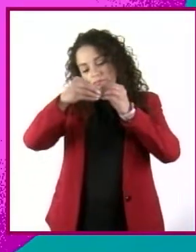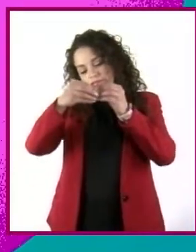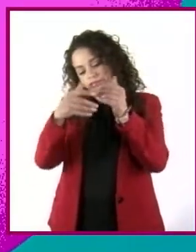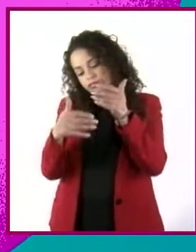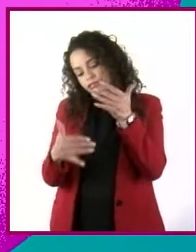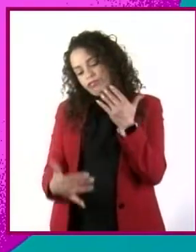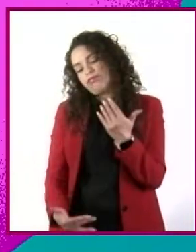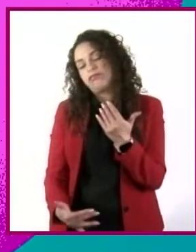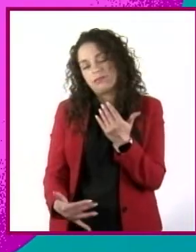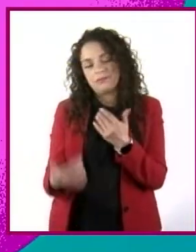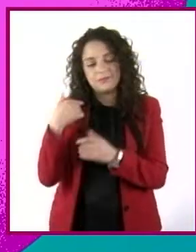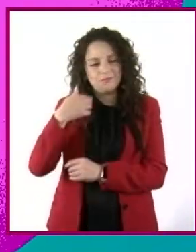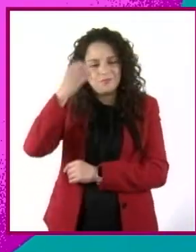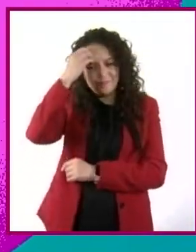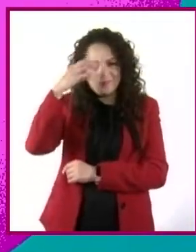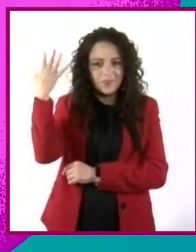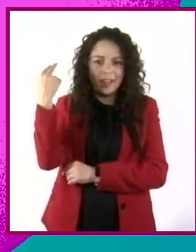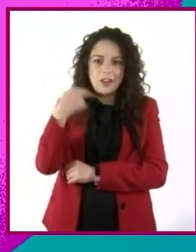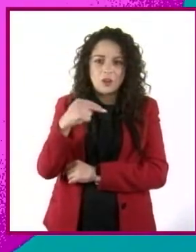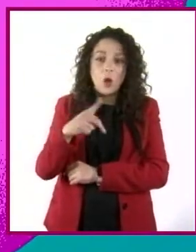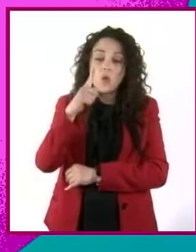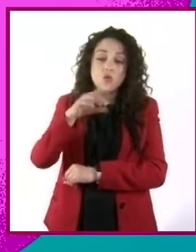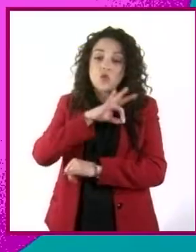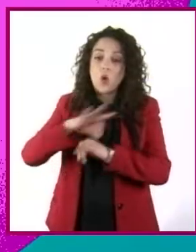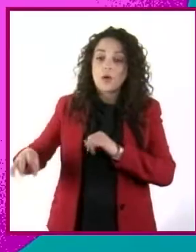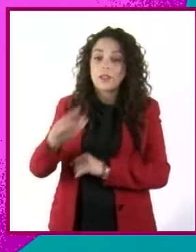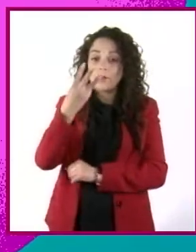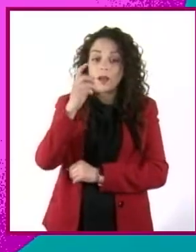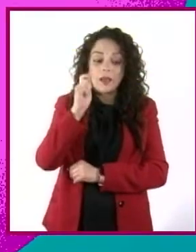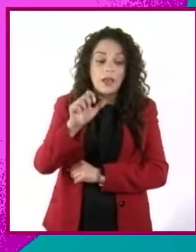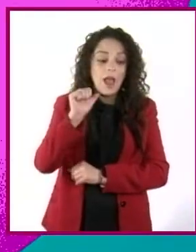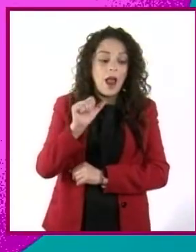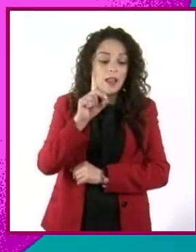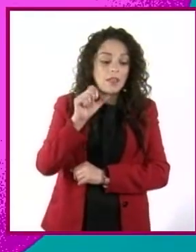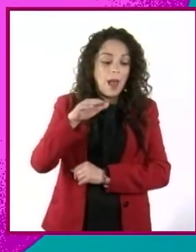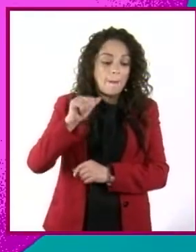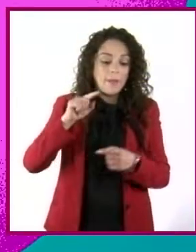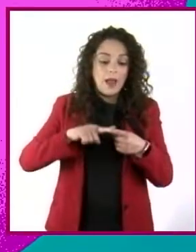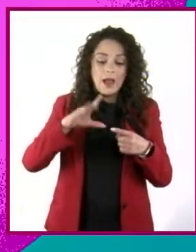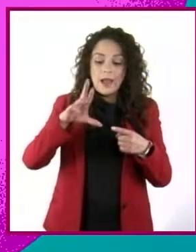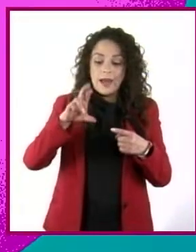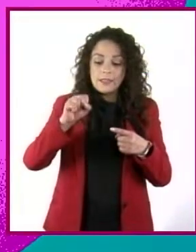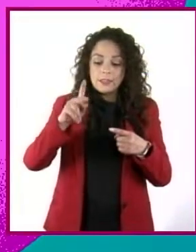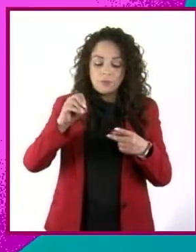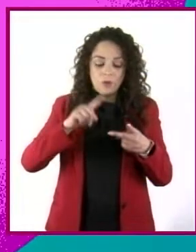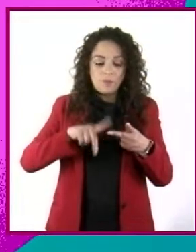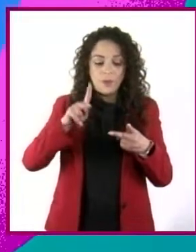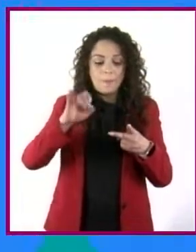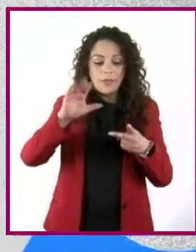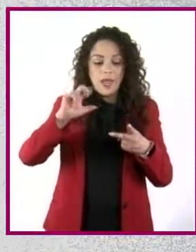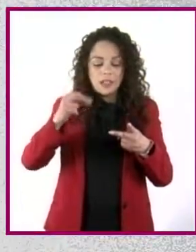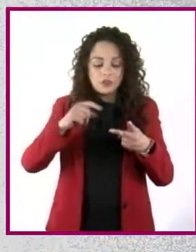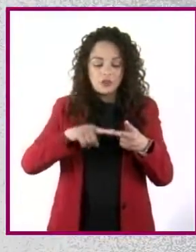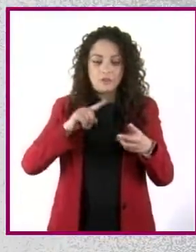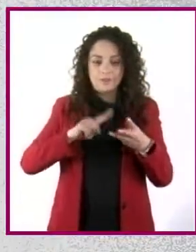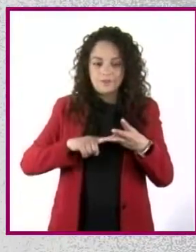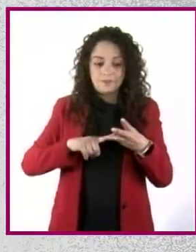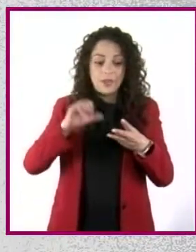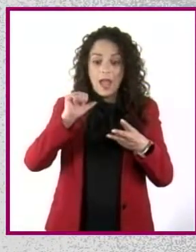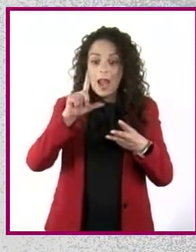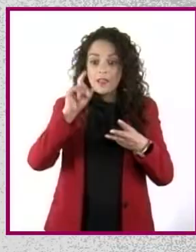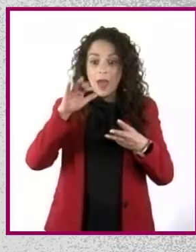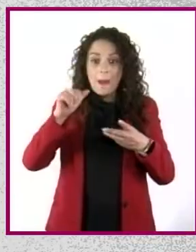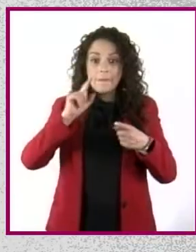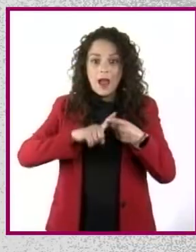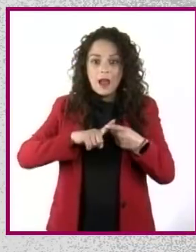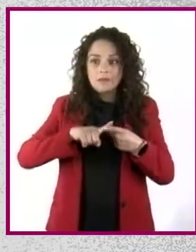olvidado, excepto los 3 últimos, que eran Aldama, Crespo y Picacho. Aldama, el héroe de la independencia cuya